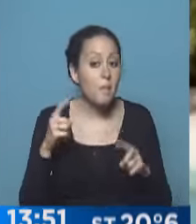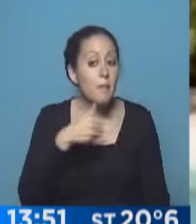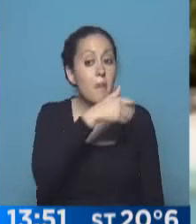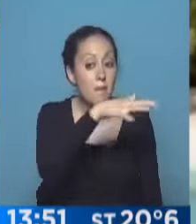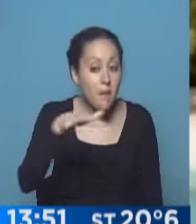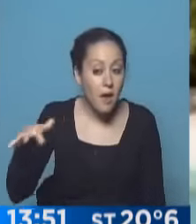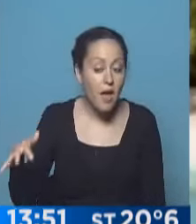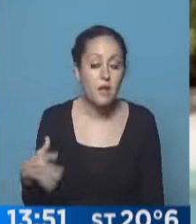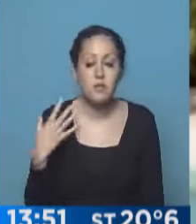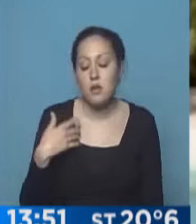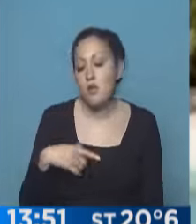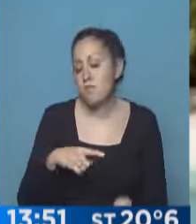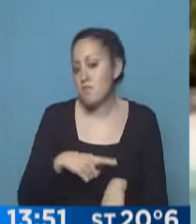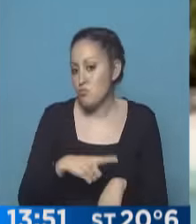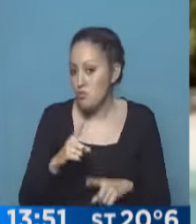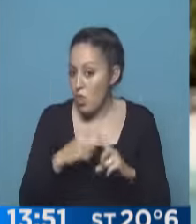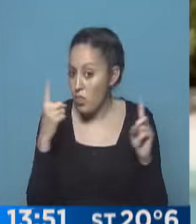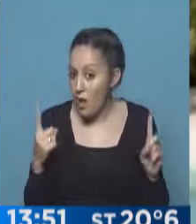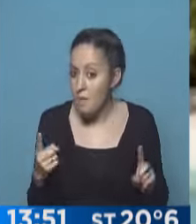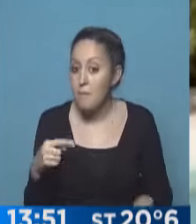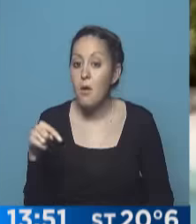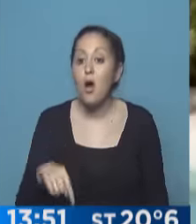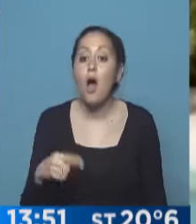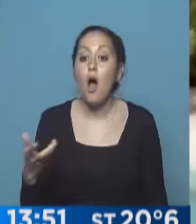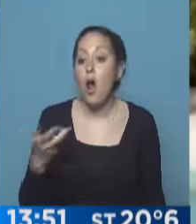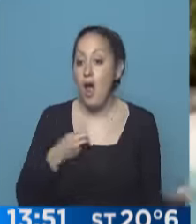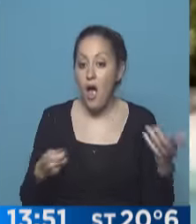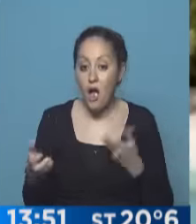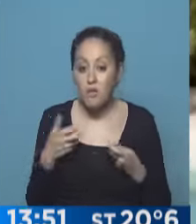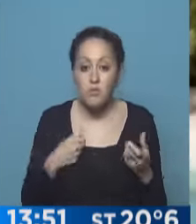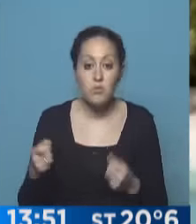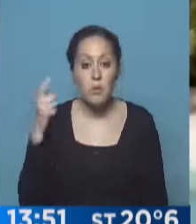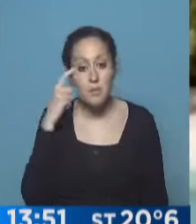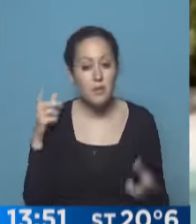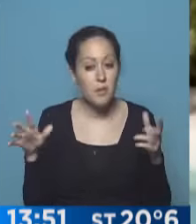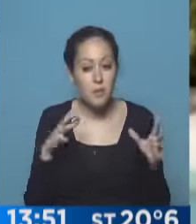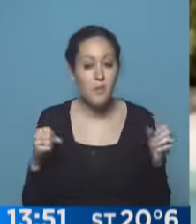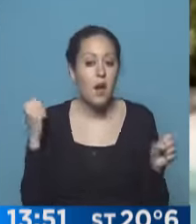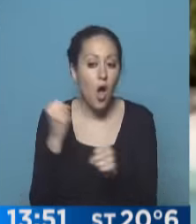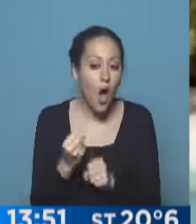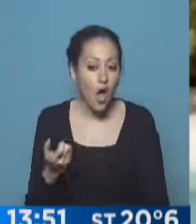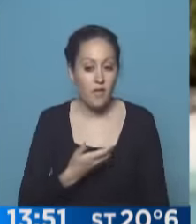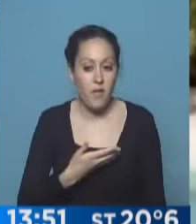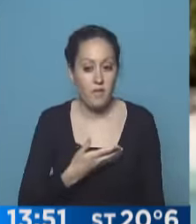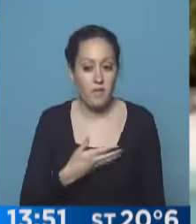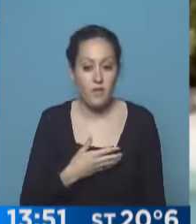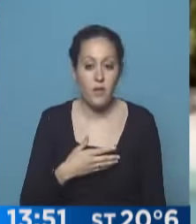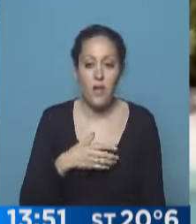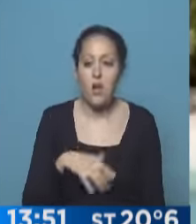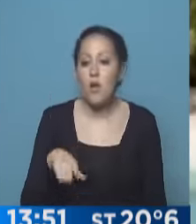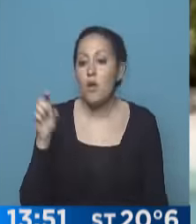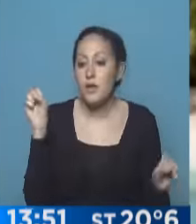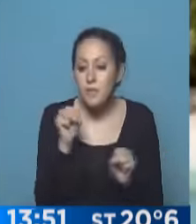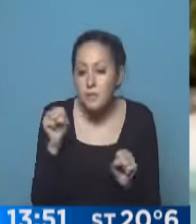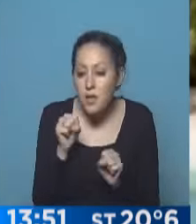máximo posible. Ahora con los recursos que estamos teniendo, estamos calculando llegar hasta por lo menos febrero, cubrir todo el invierno, que es